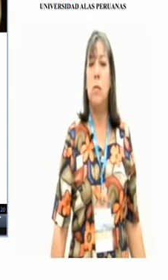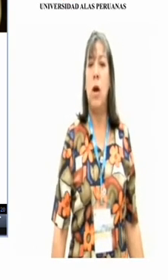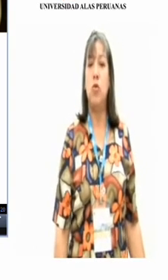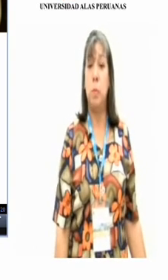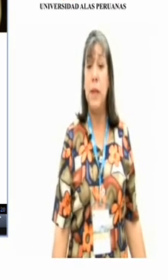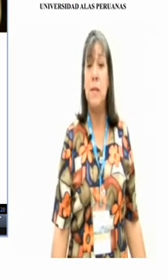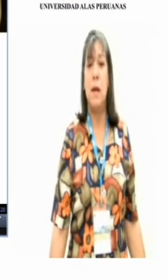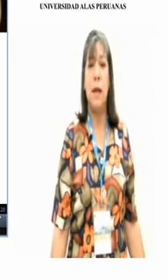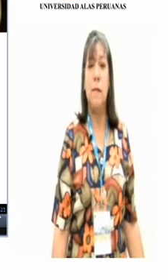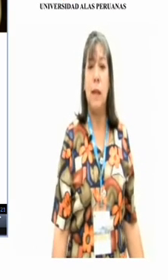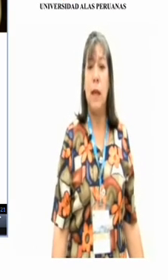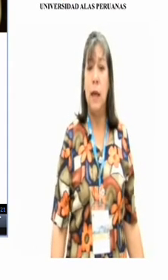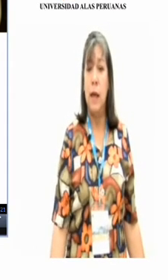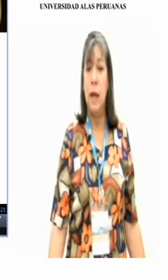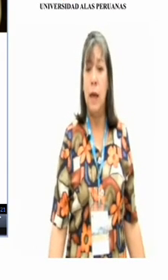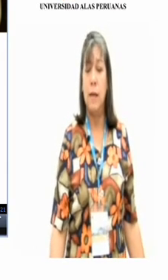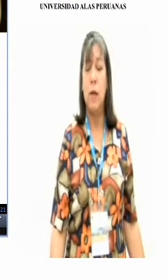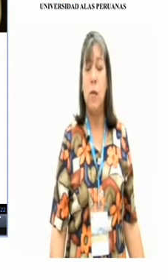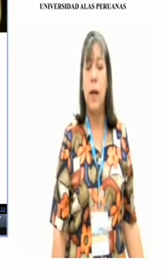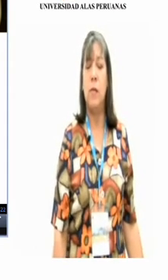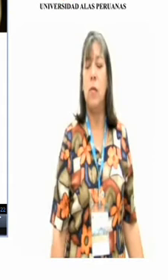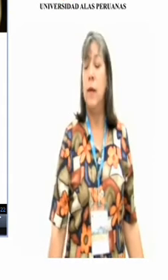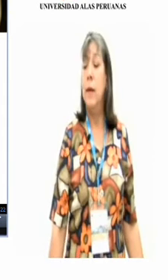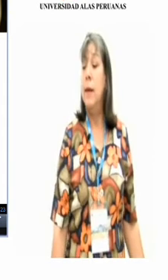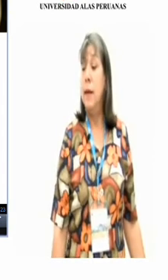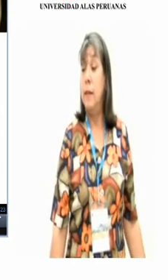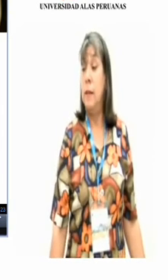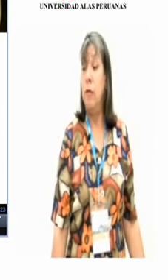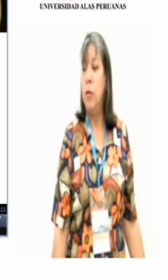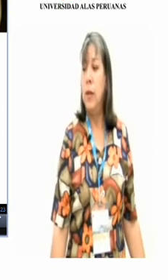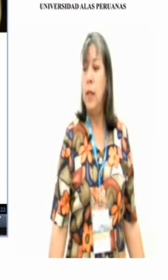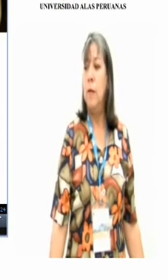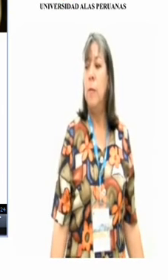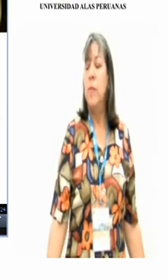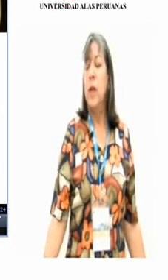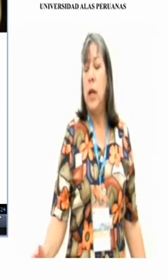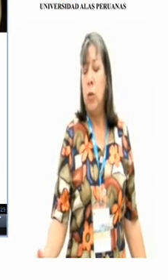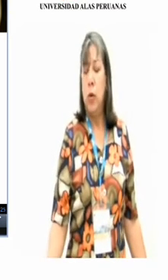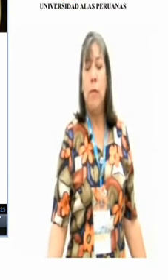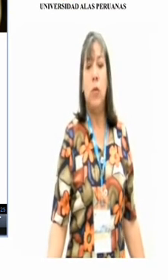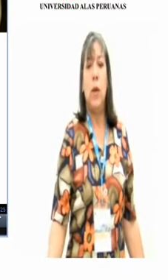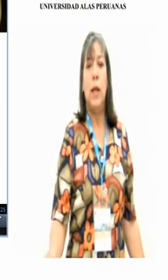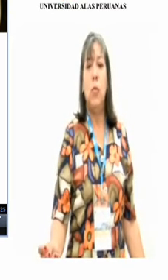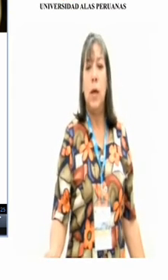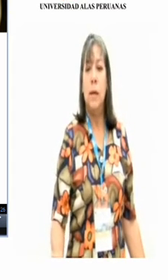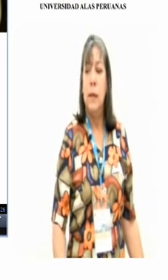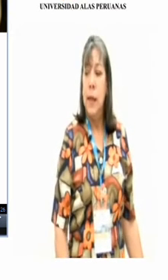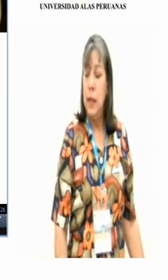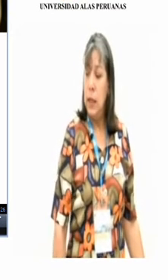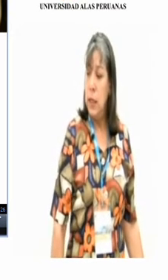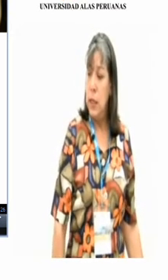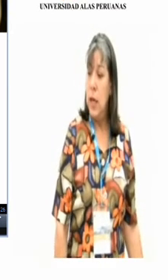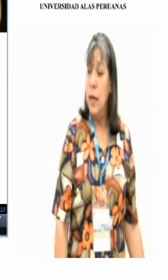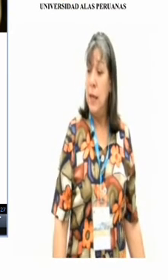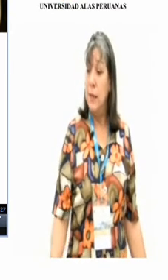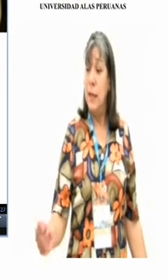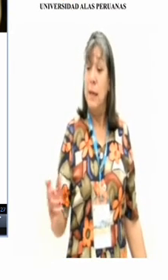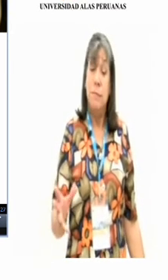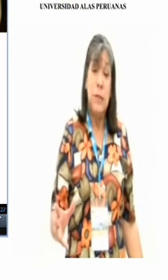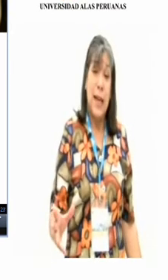que auspician este congreso, este foro andino, que como es Virtual Educa,